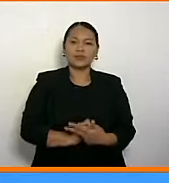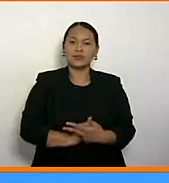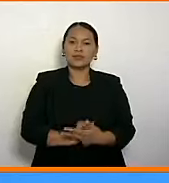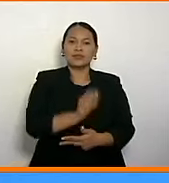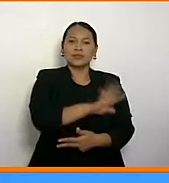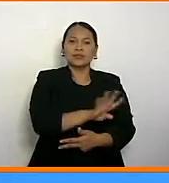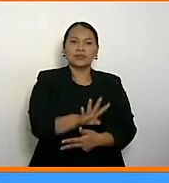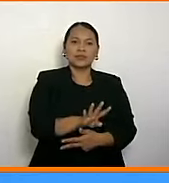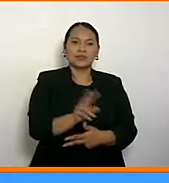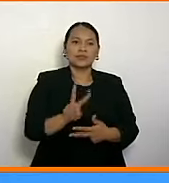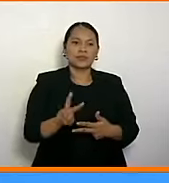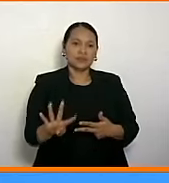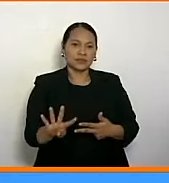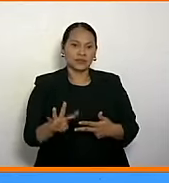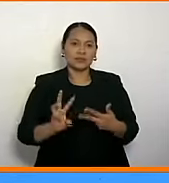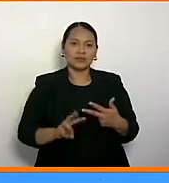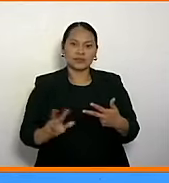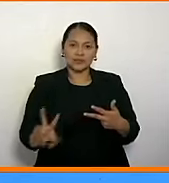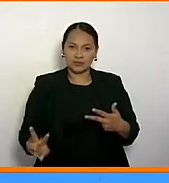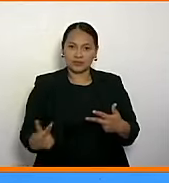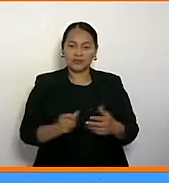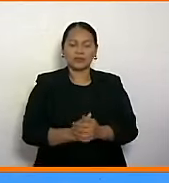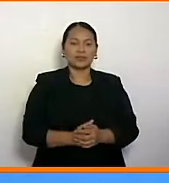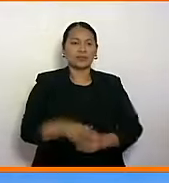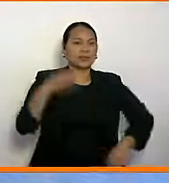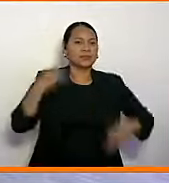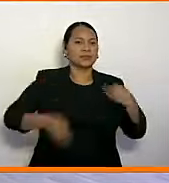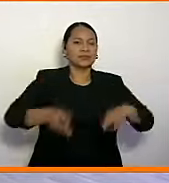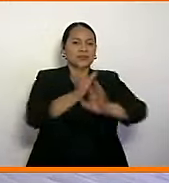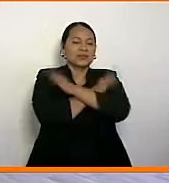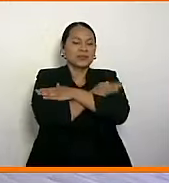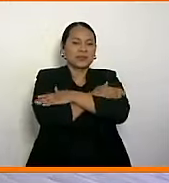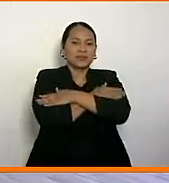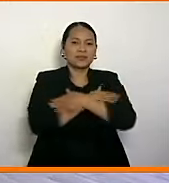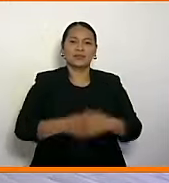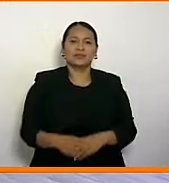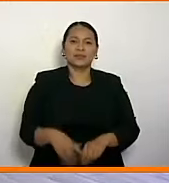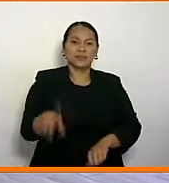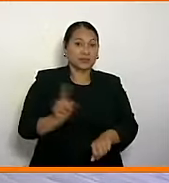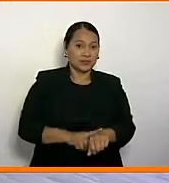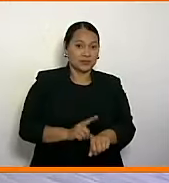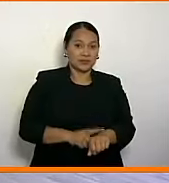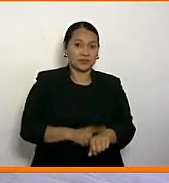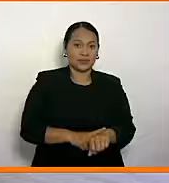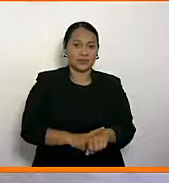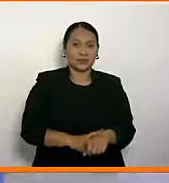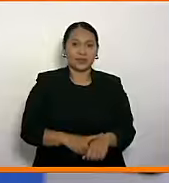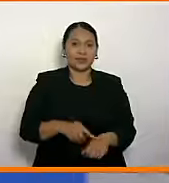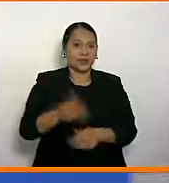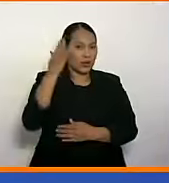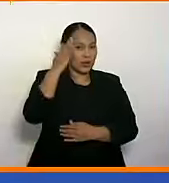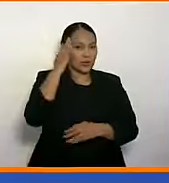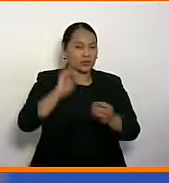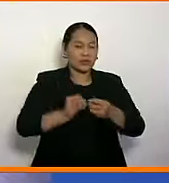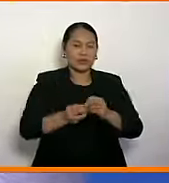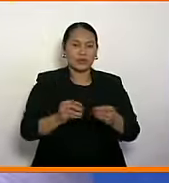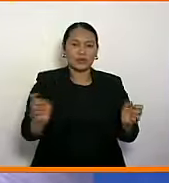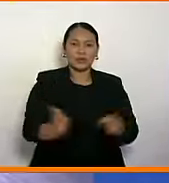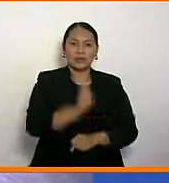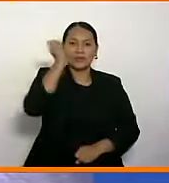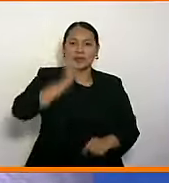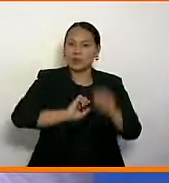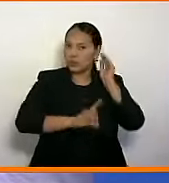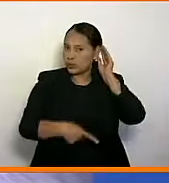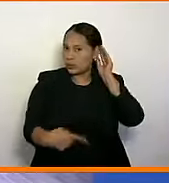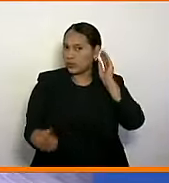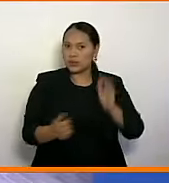44, 24, 66. Muchas felicidades. Ahora es momento de pasar a conocer ese afortunado número ganador en diarias. Pero